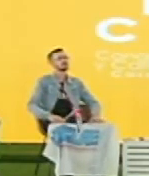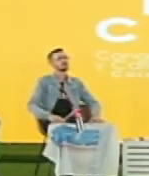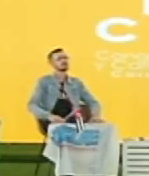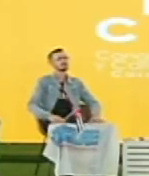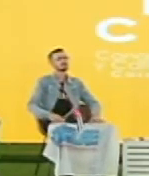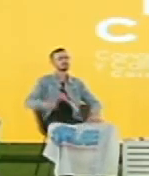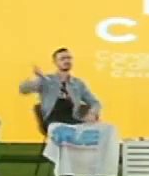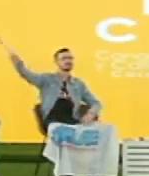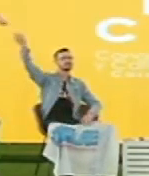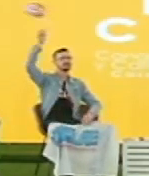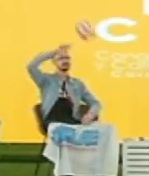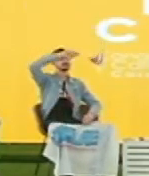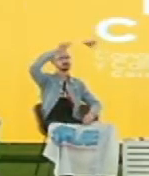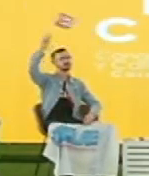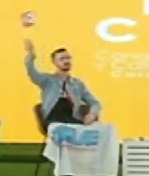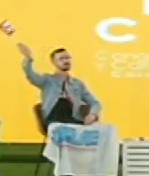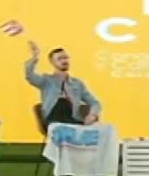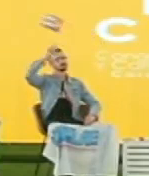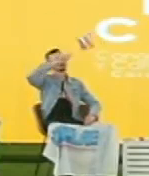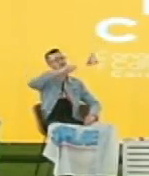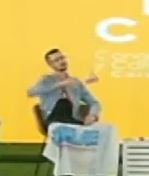para las Américas.